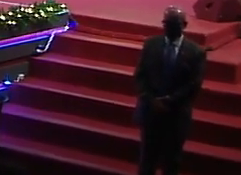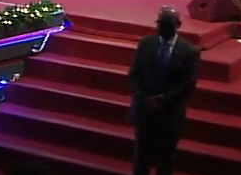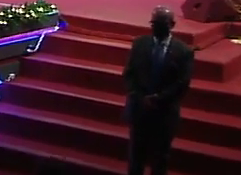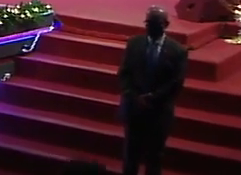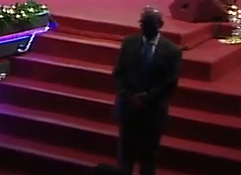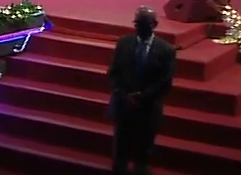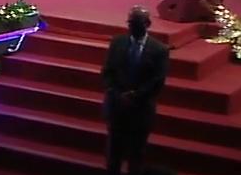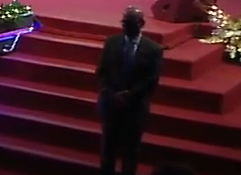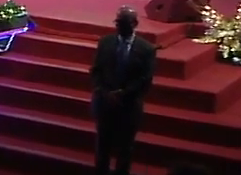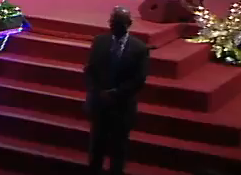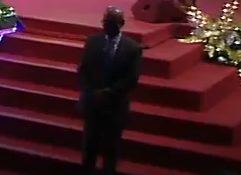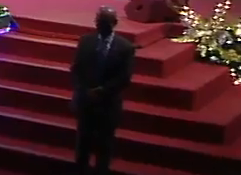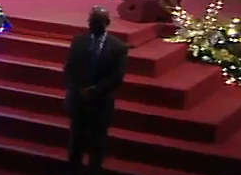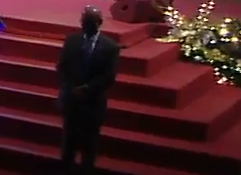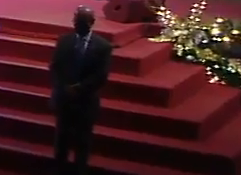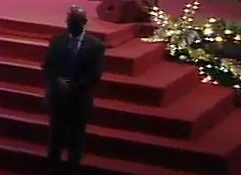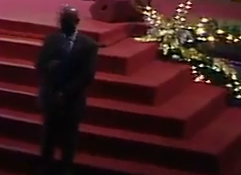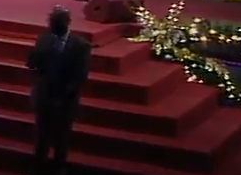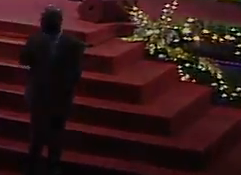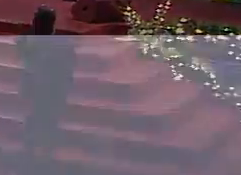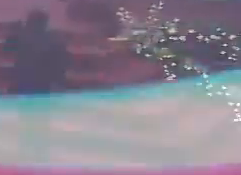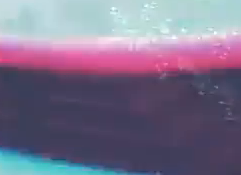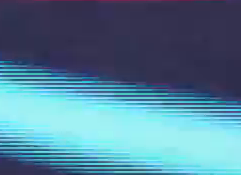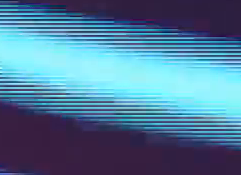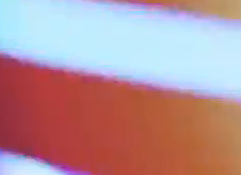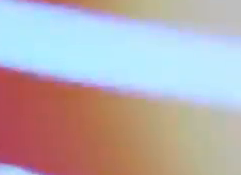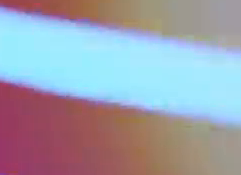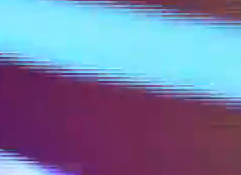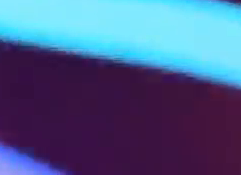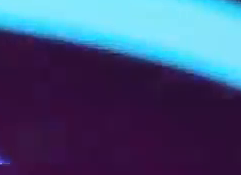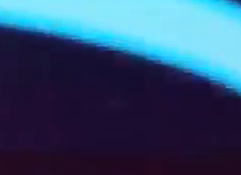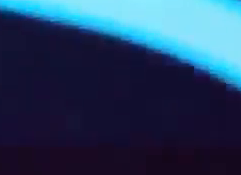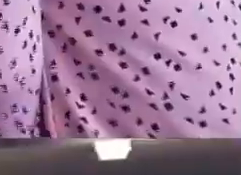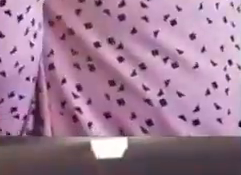Sí, él, sí, como no pita y sube. Amén.